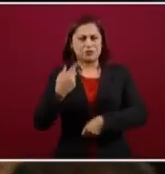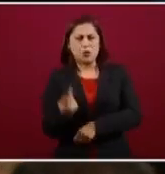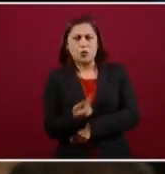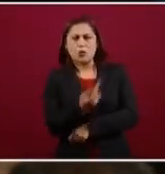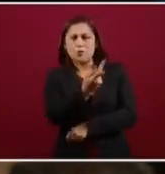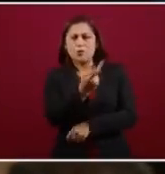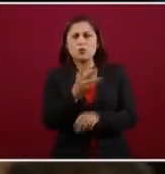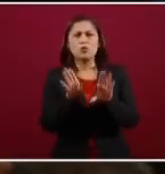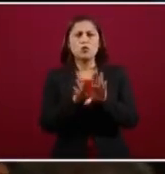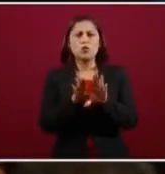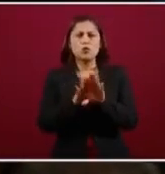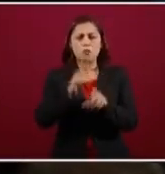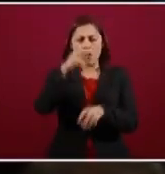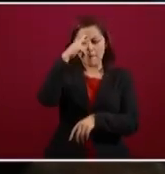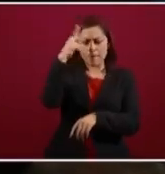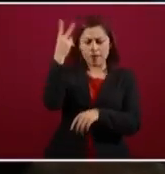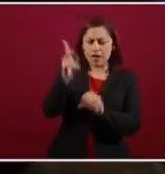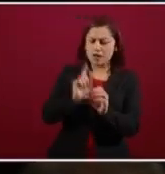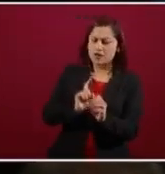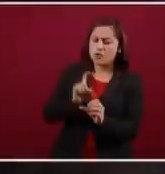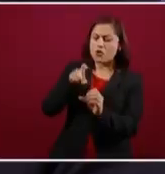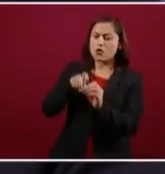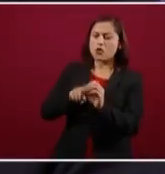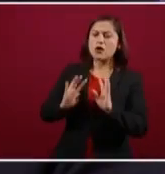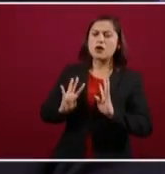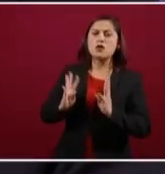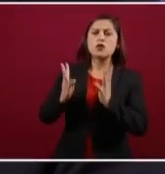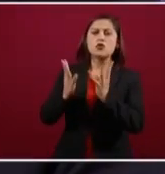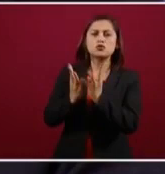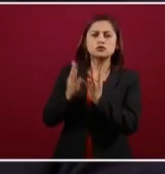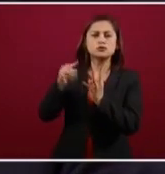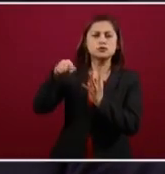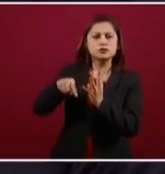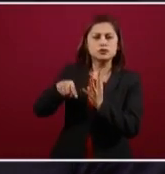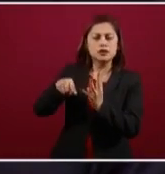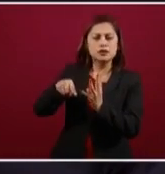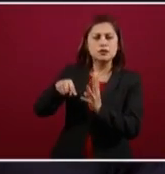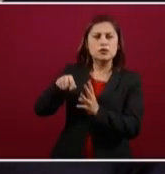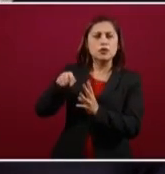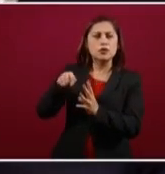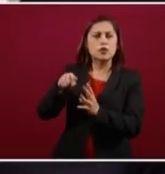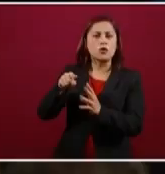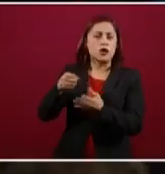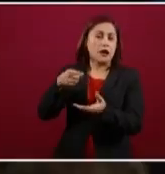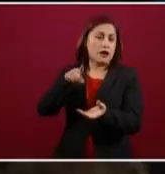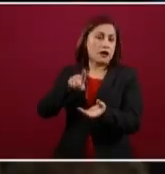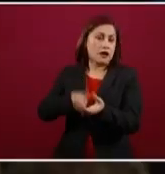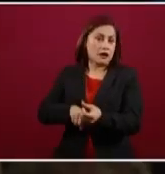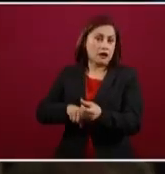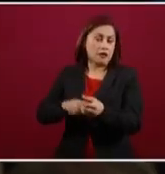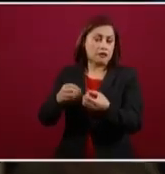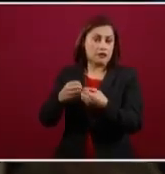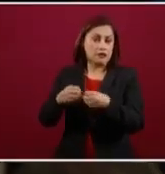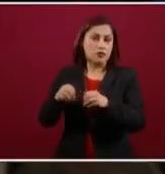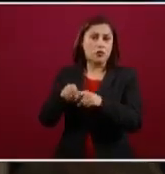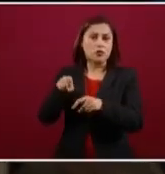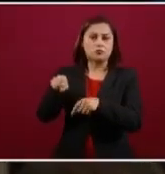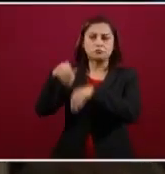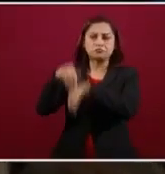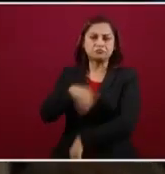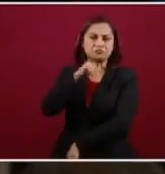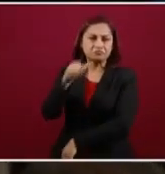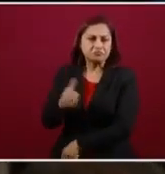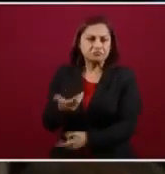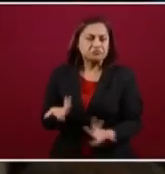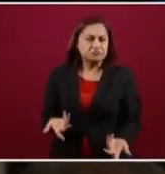de un consejo? ¿Para qué querer formar parte del Consejo General de un organismo al que no se acata? Y si eso